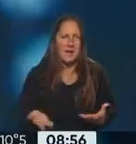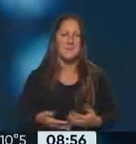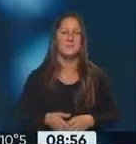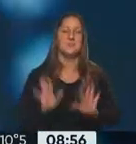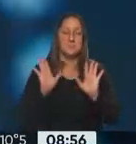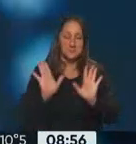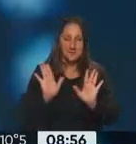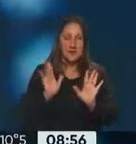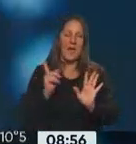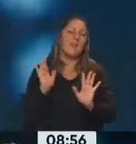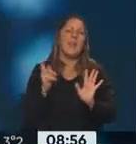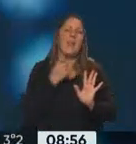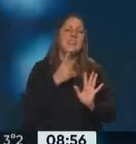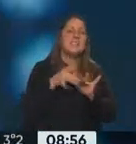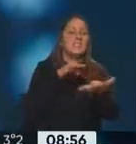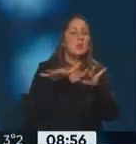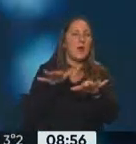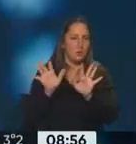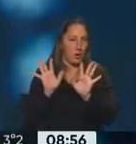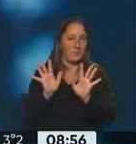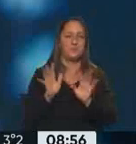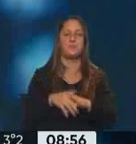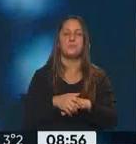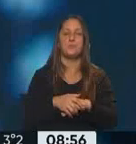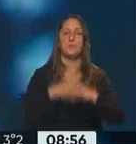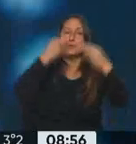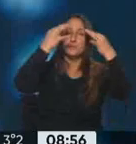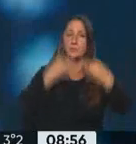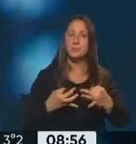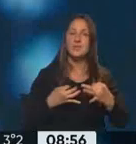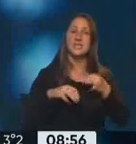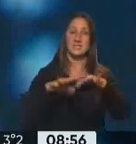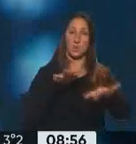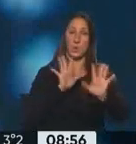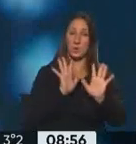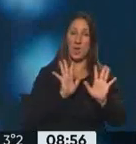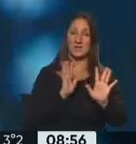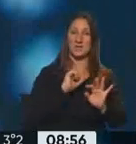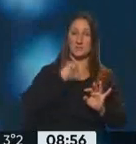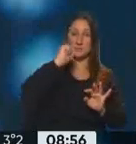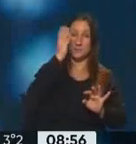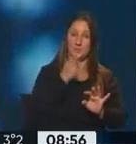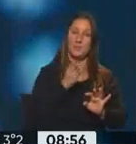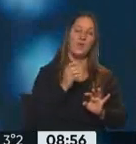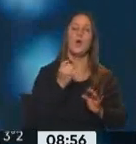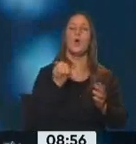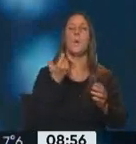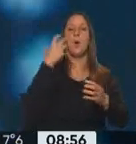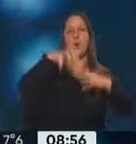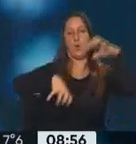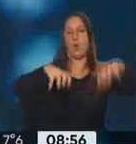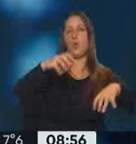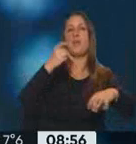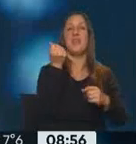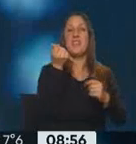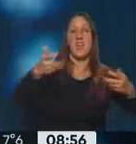la teoría y lo que dice la práctica la teoría que te dice que cuando ocurren este tipo de eventos lo que hacen los capitales internacionales es